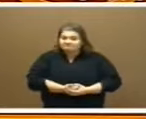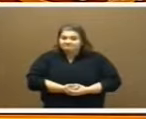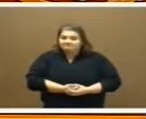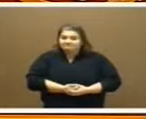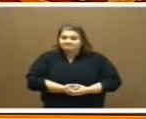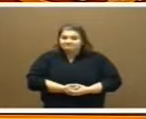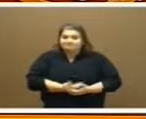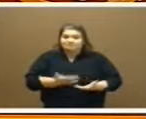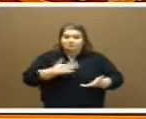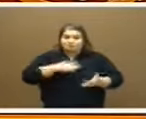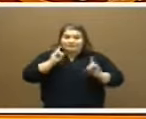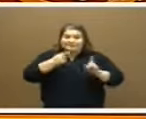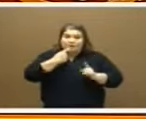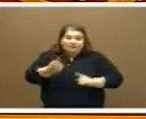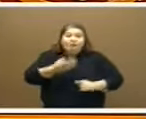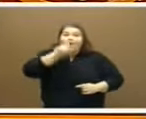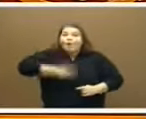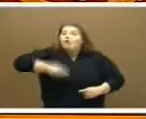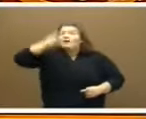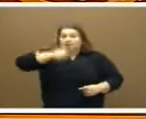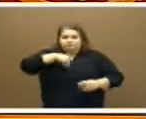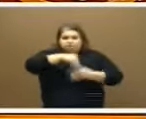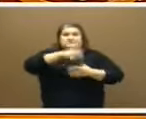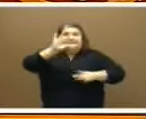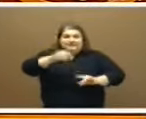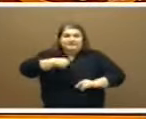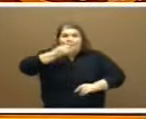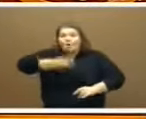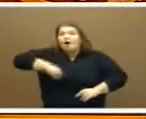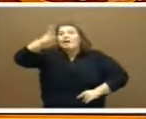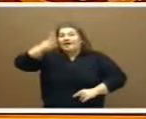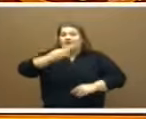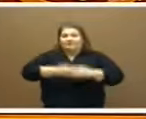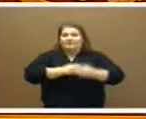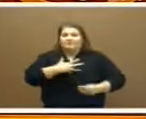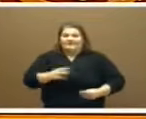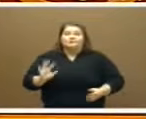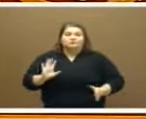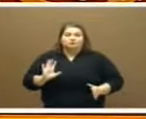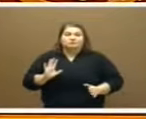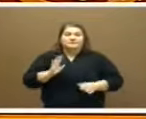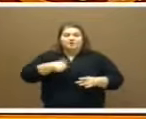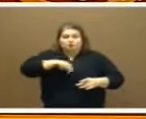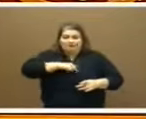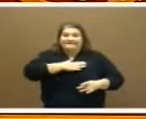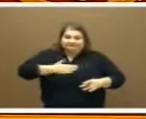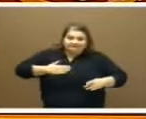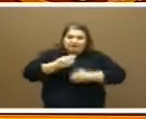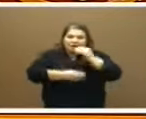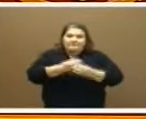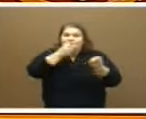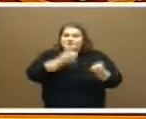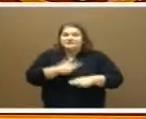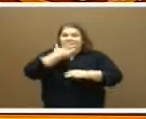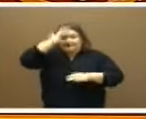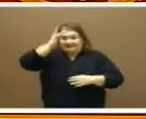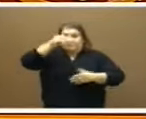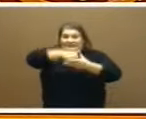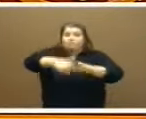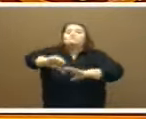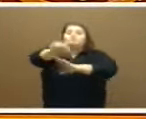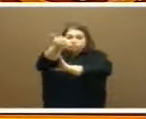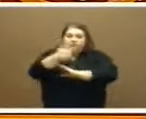yo simplemente planteo, vamos a ver que sí, y ojalá se pueda hacer. Es decir, yo planteo la posibilidad de que se haga bien para que, si sale la votación adelante, que